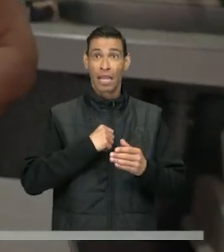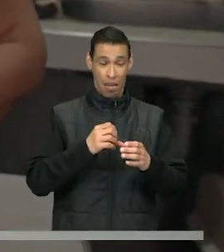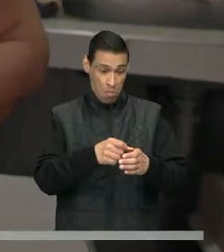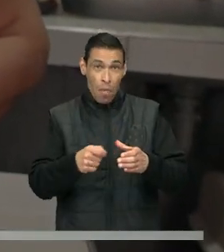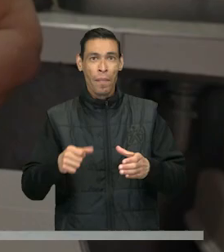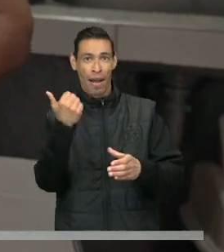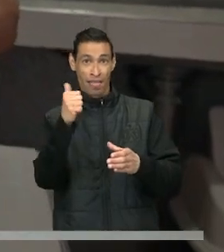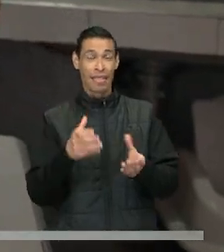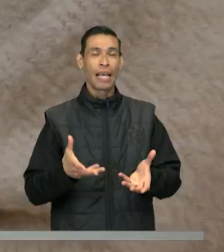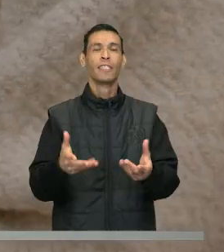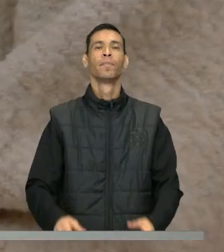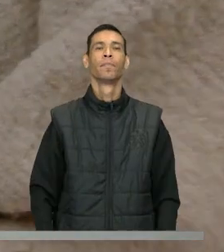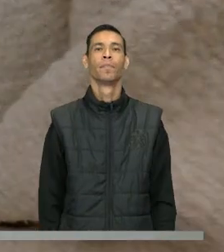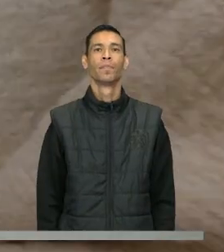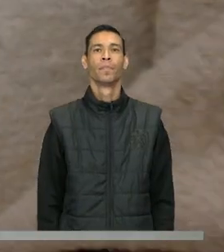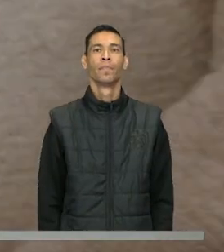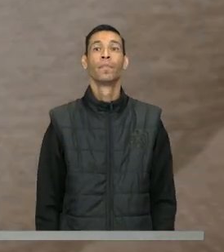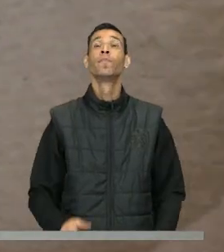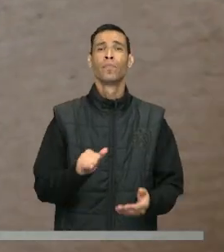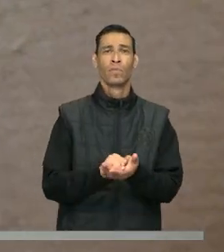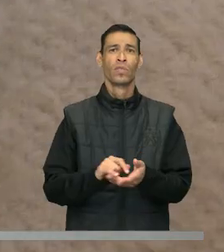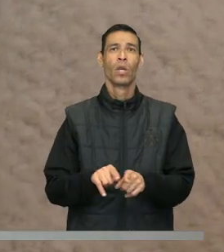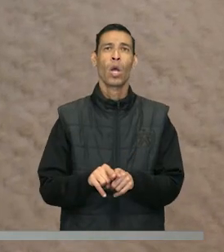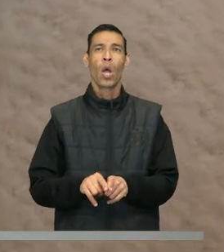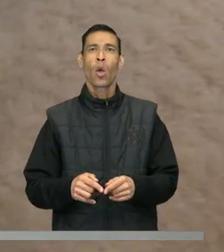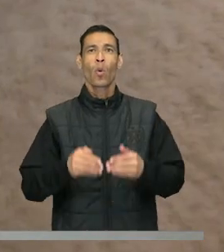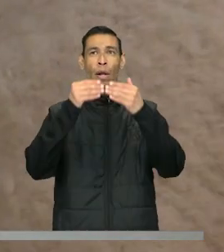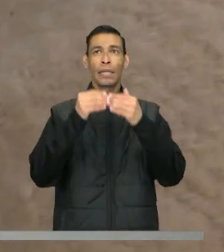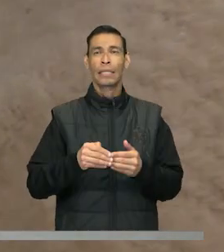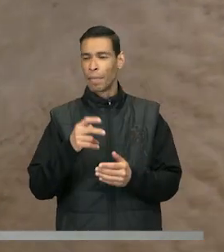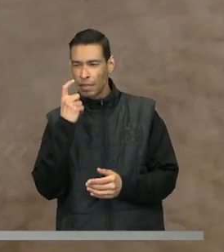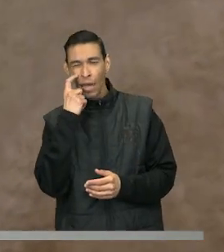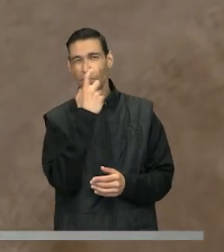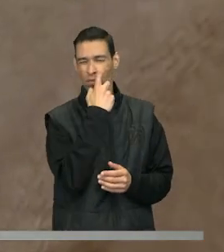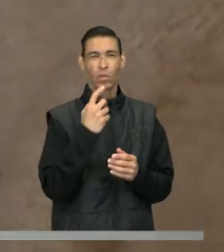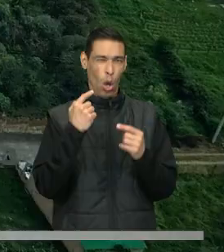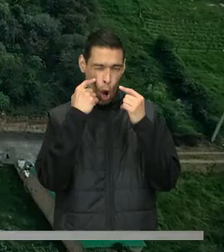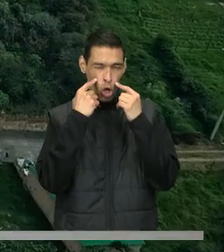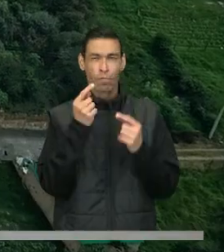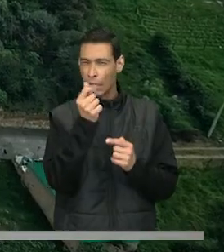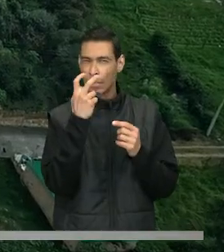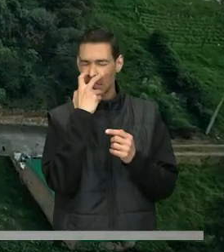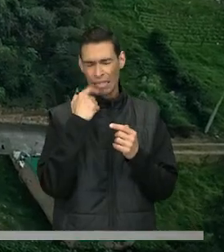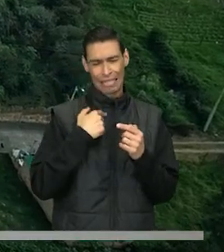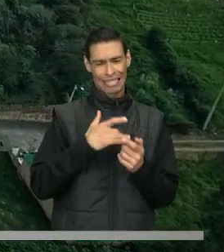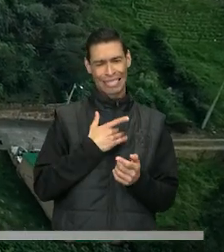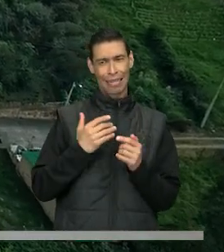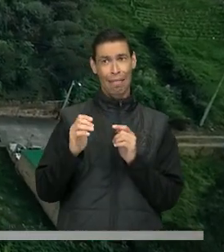A partir de la discapacidad visual, pues uno se siente un poquito relegado, pero no